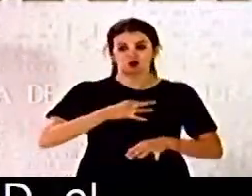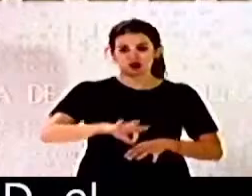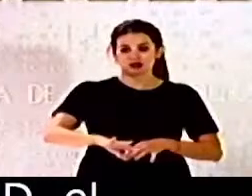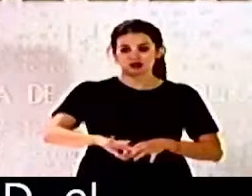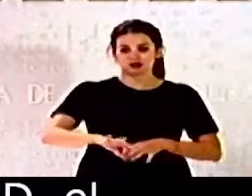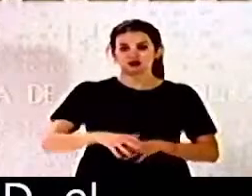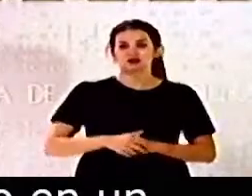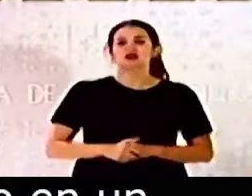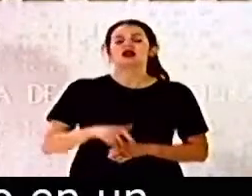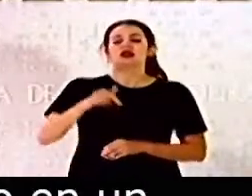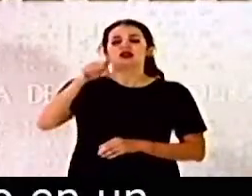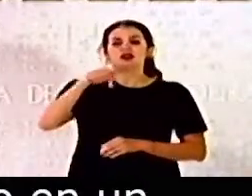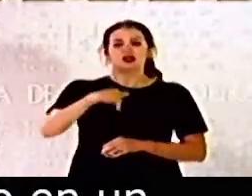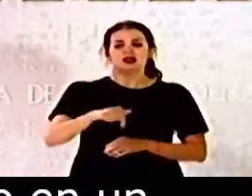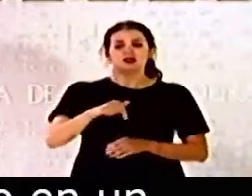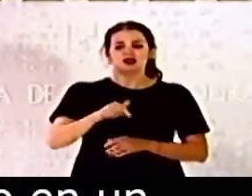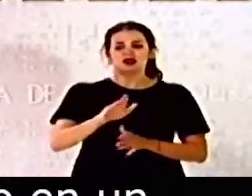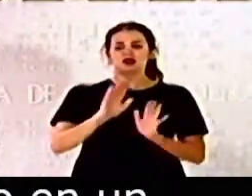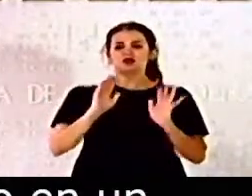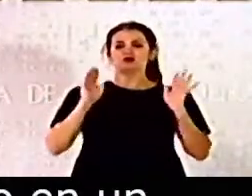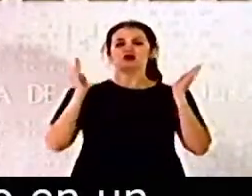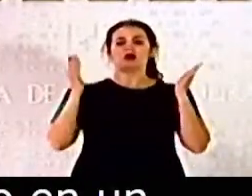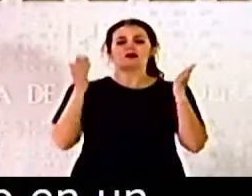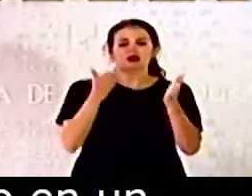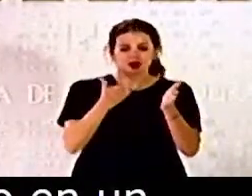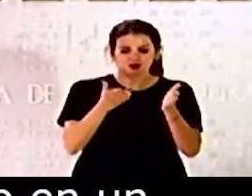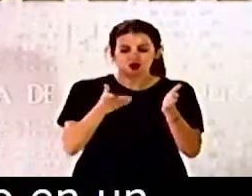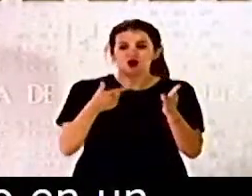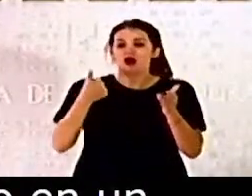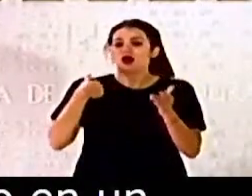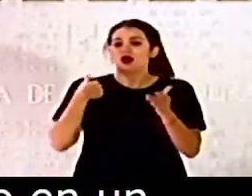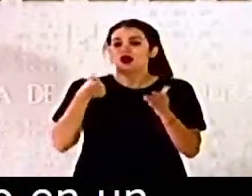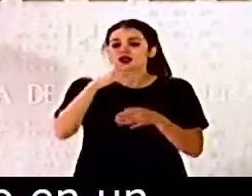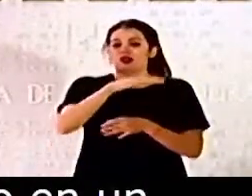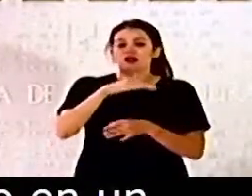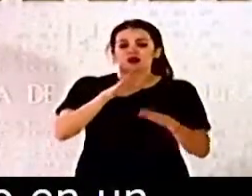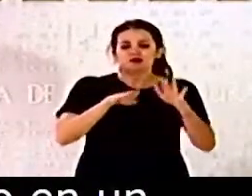Y aquí lo estamos aplicando para no entrar en sitios.